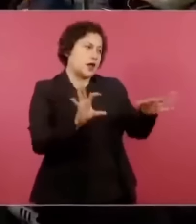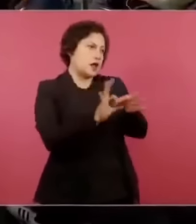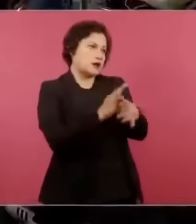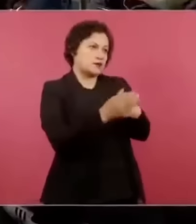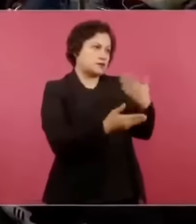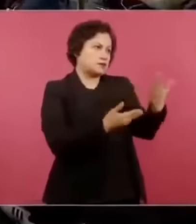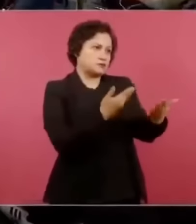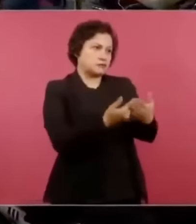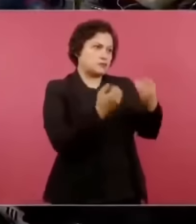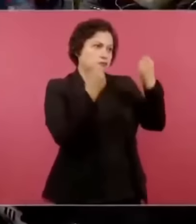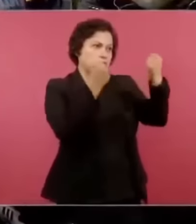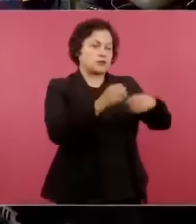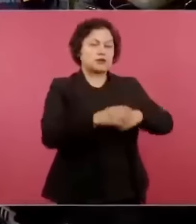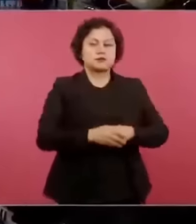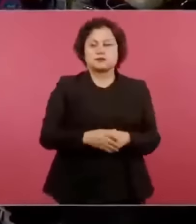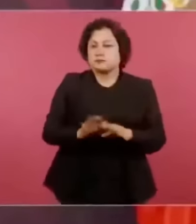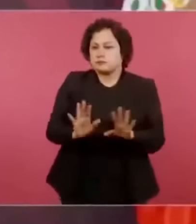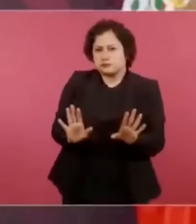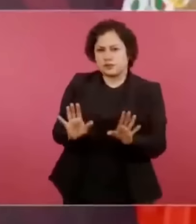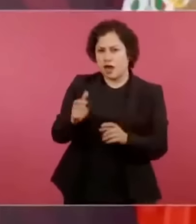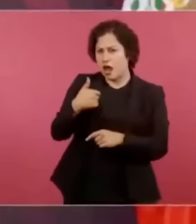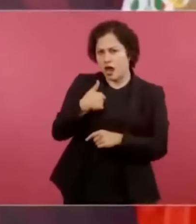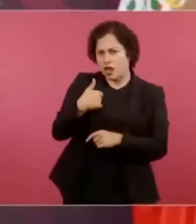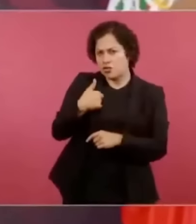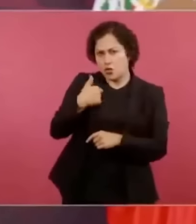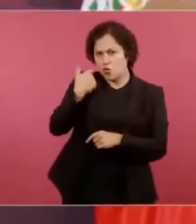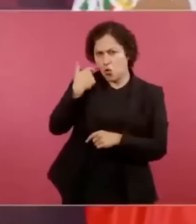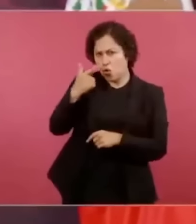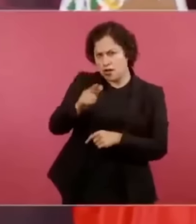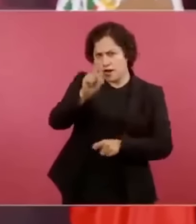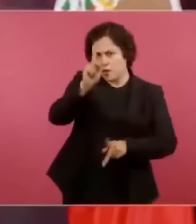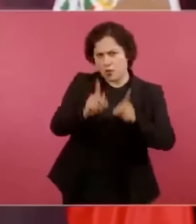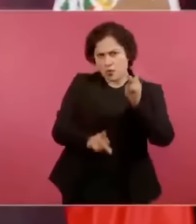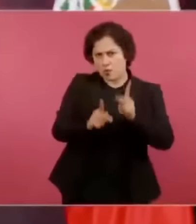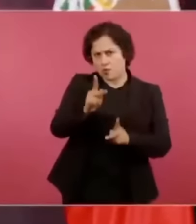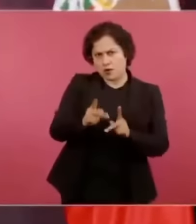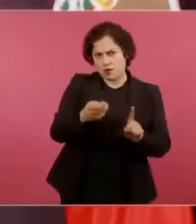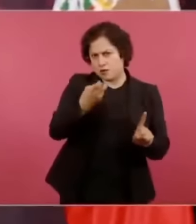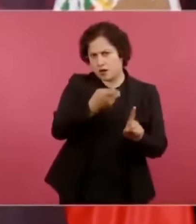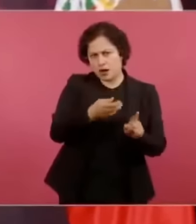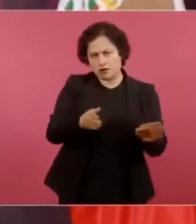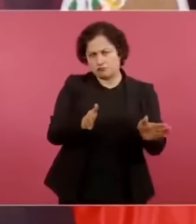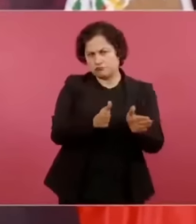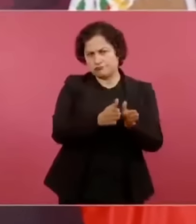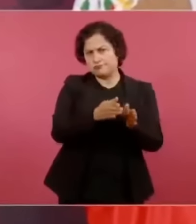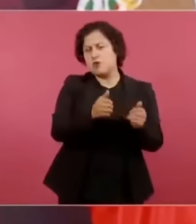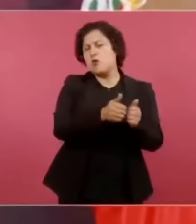siquiera quiero hablar de… ¿Por qué? Porque tampoco, o sea,